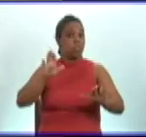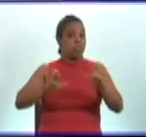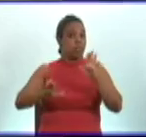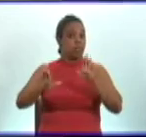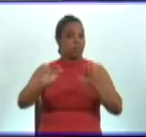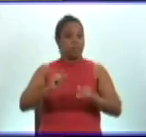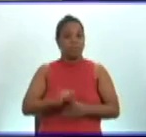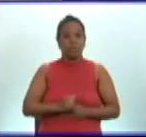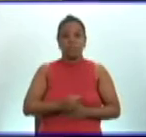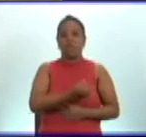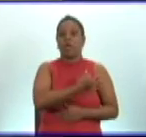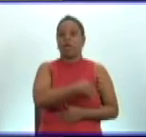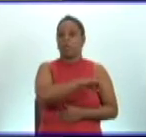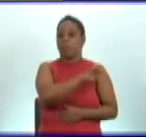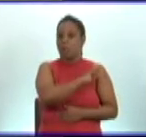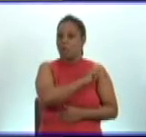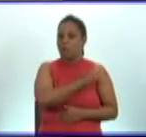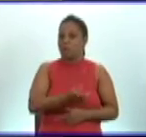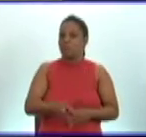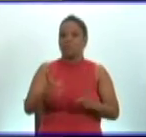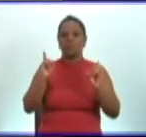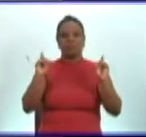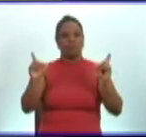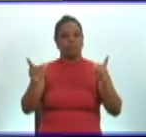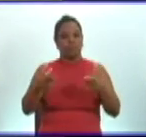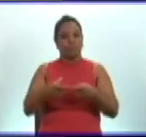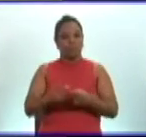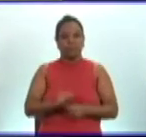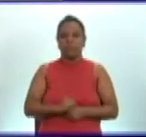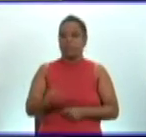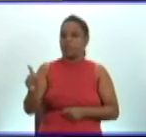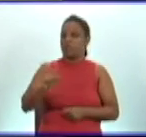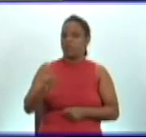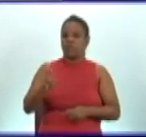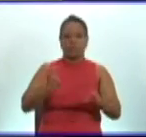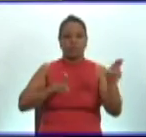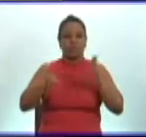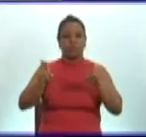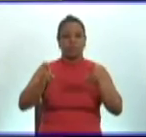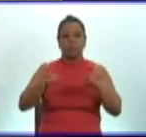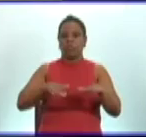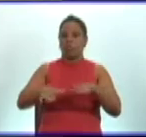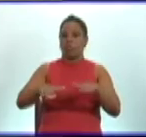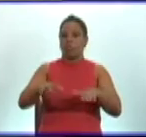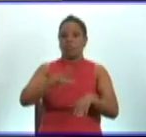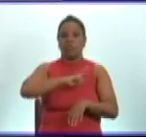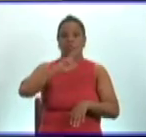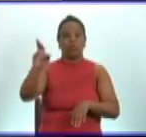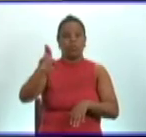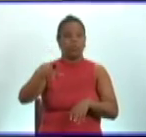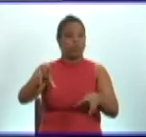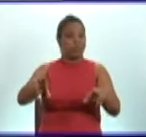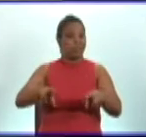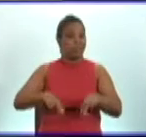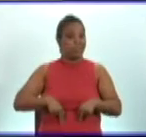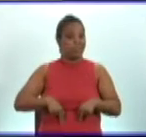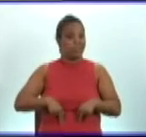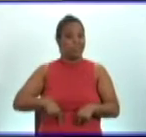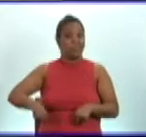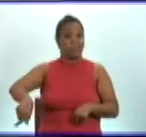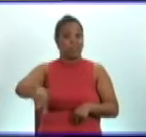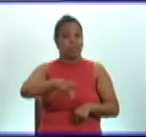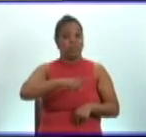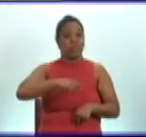como una opción política y que no eran simpatizantes con el movimiento revolucionario y que asumieron ese